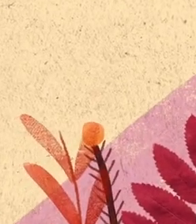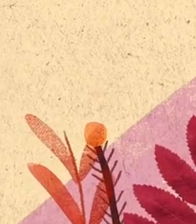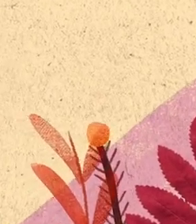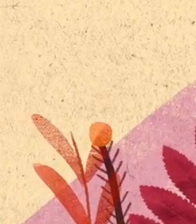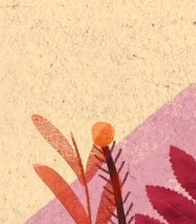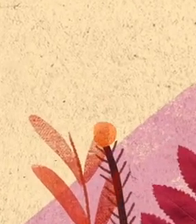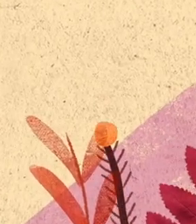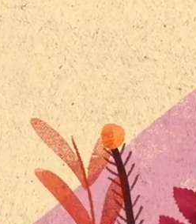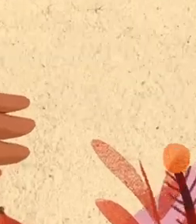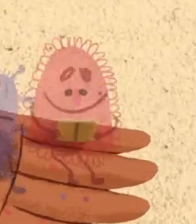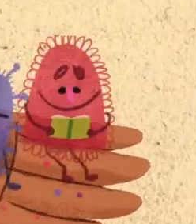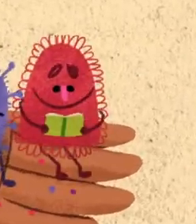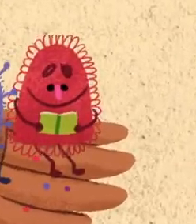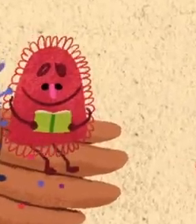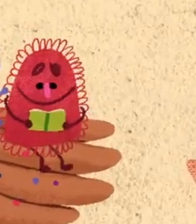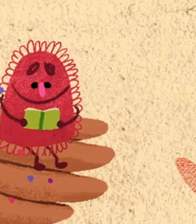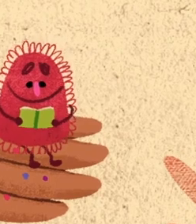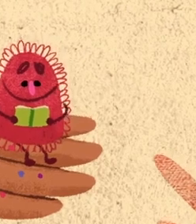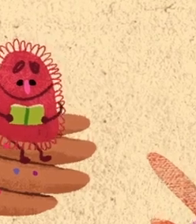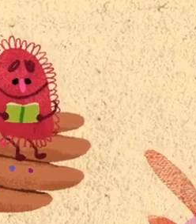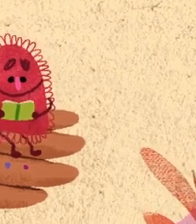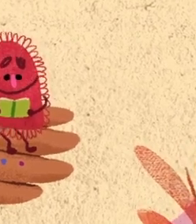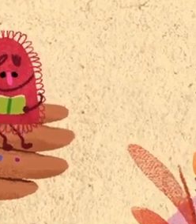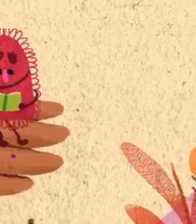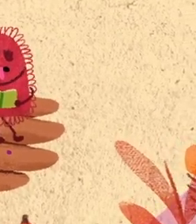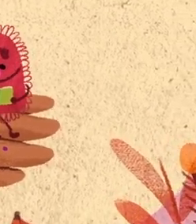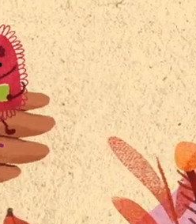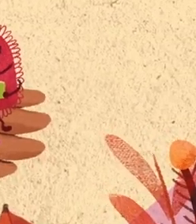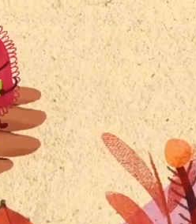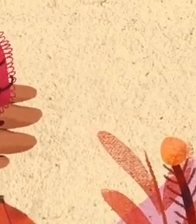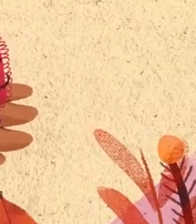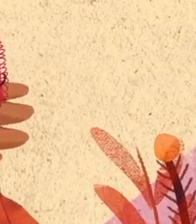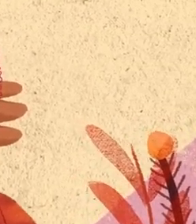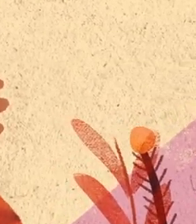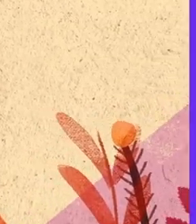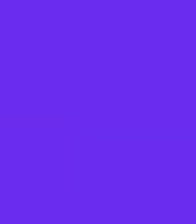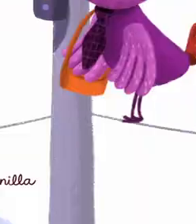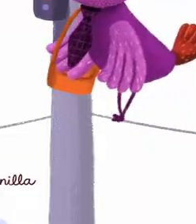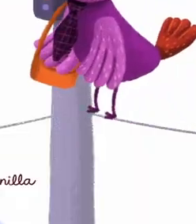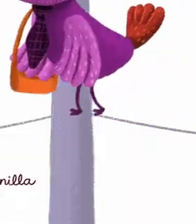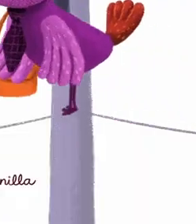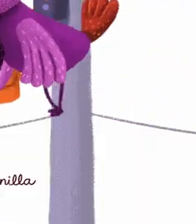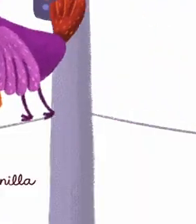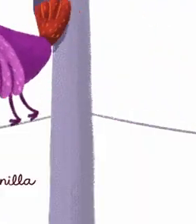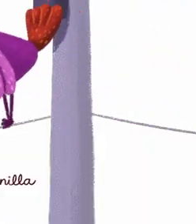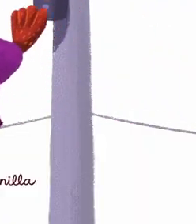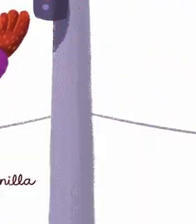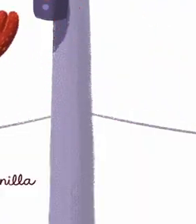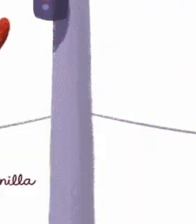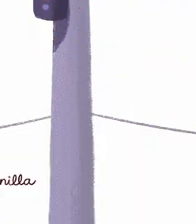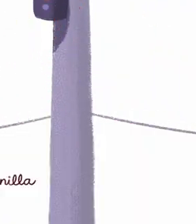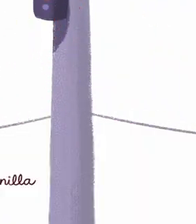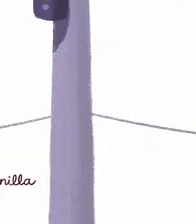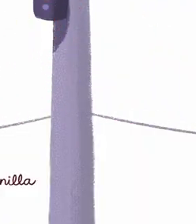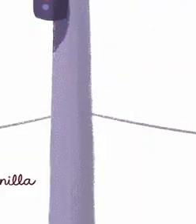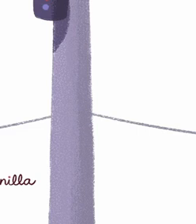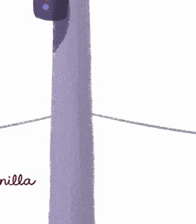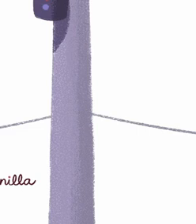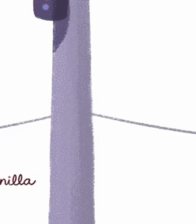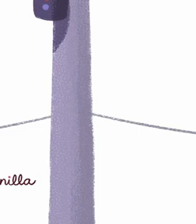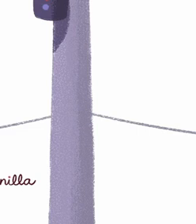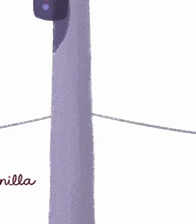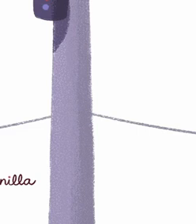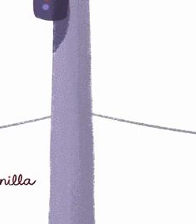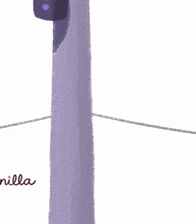y los virus tienen más facilidad de entrar a tu organismo si lo haces. Y si sales de casa, mantén al menos 2 metros de distancia con las